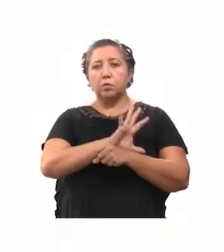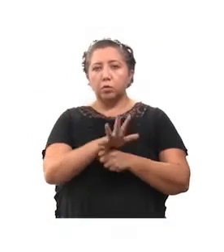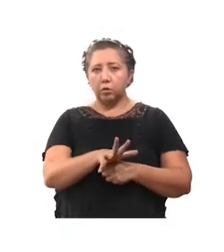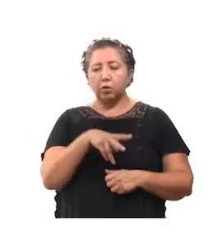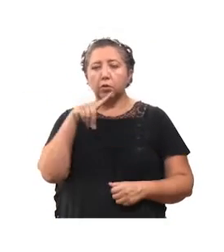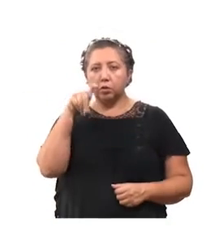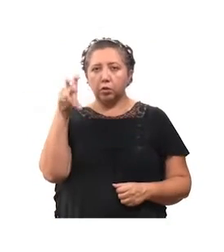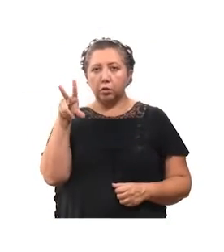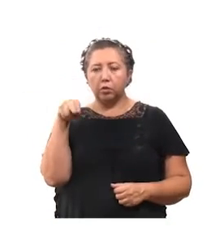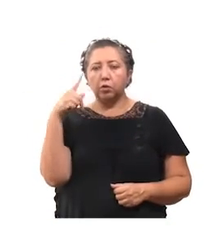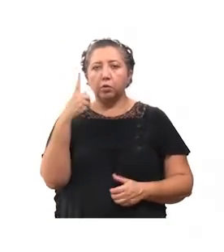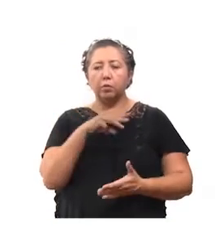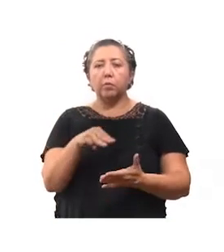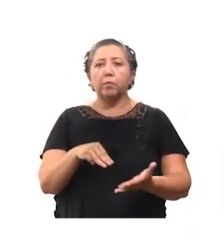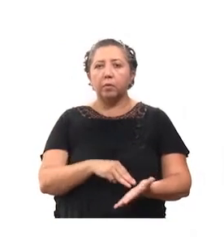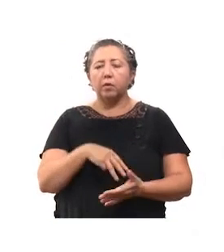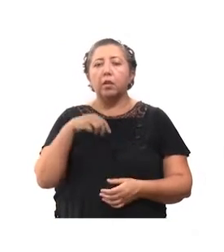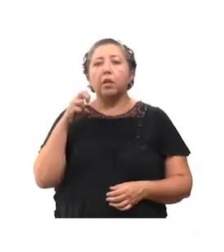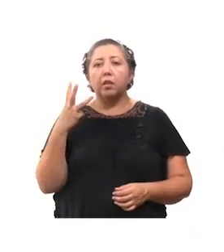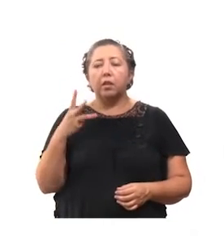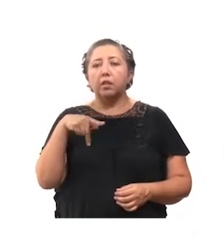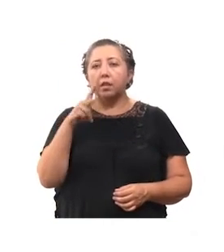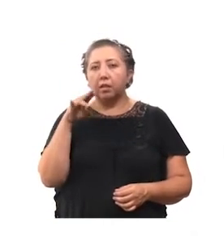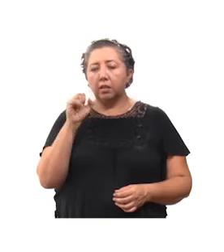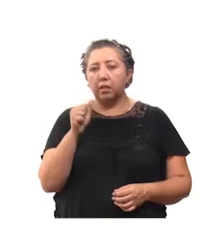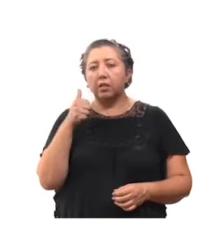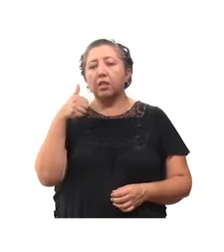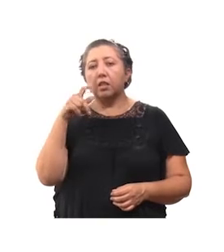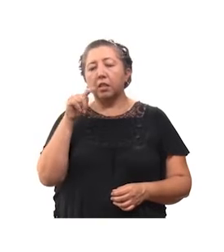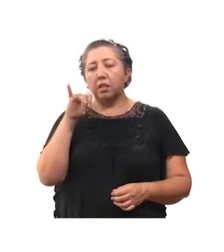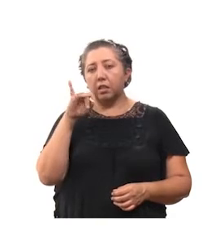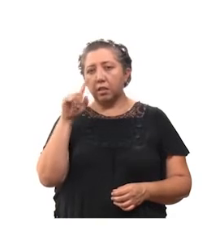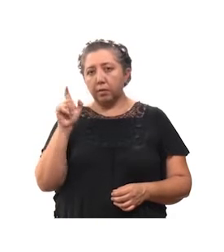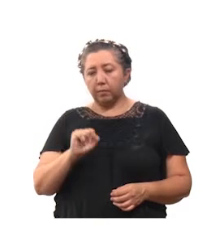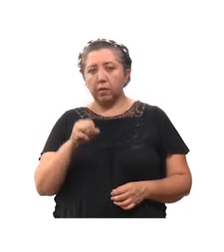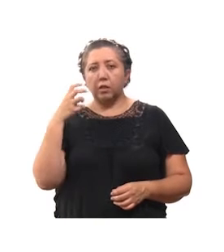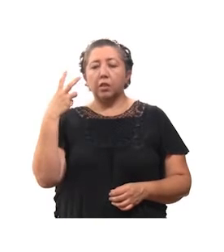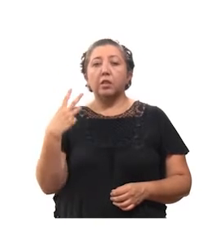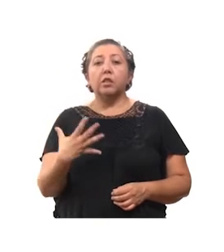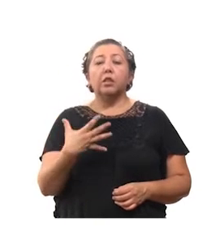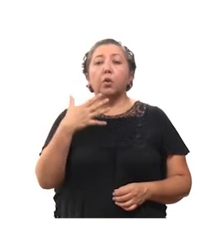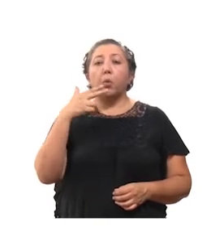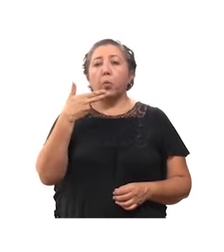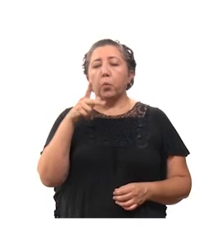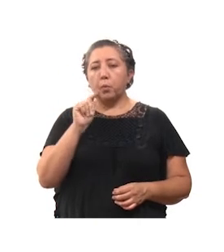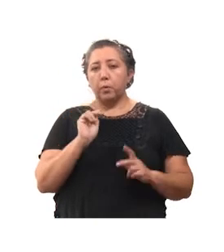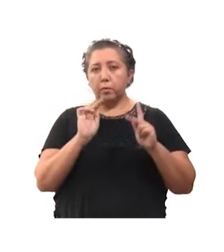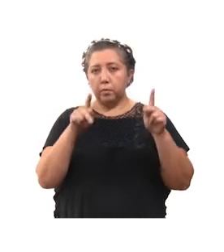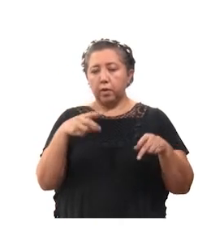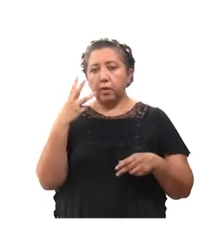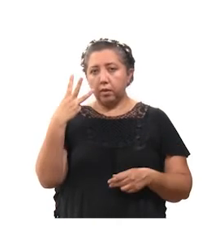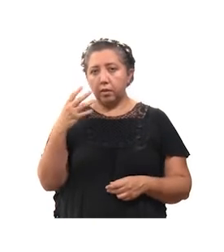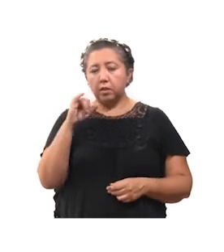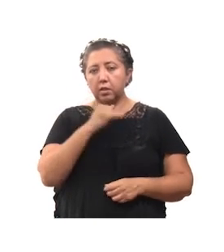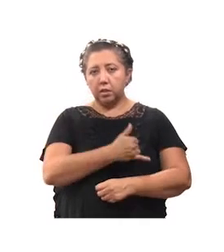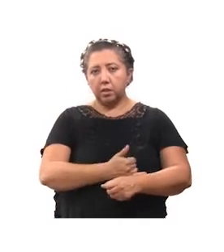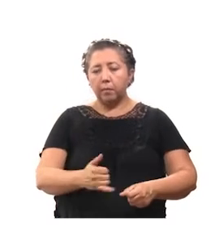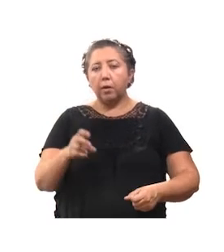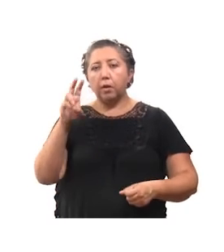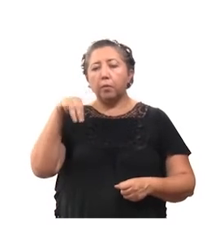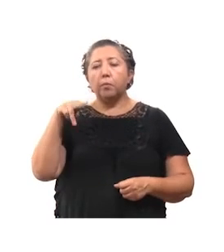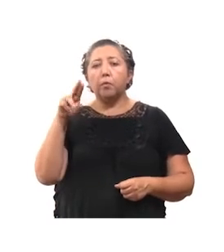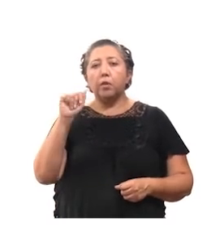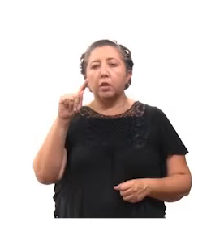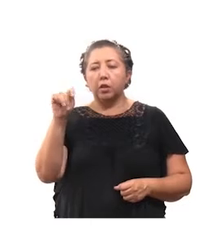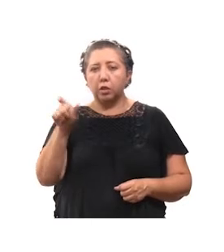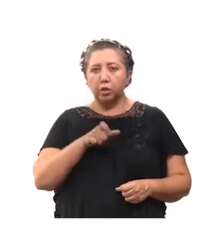coronavirus, 181 en Mérida, 3 en Canacín, 6 en Tizimín, 5 en Junducmá y Progreso, 3 en Izamal, Muna, Tecash